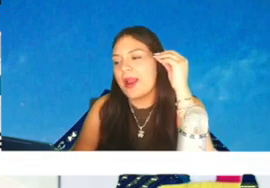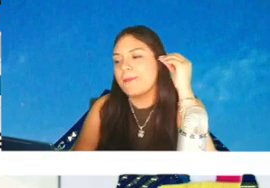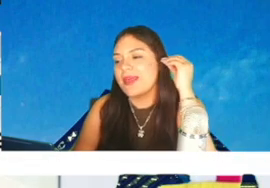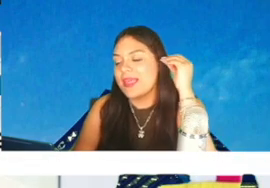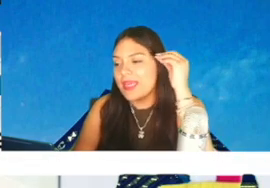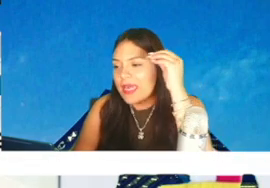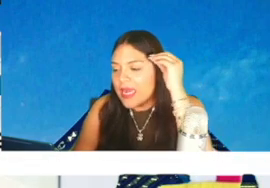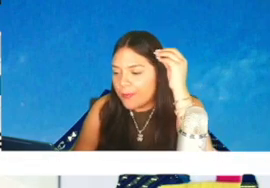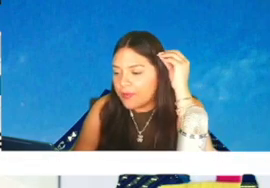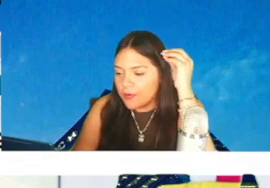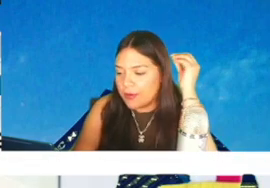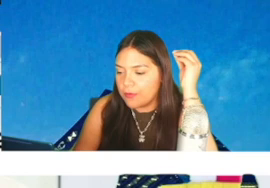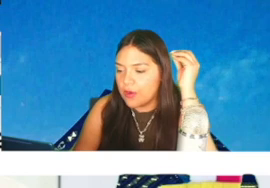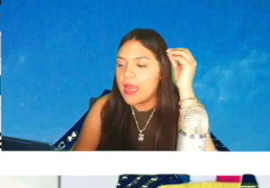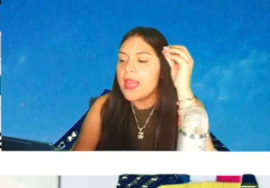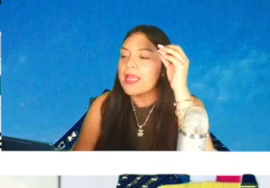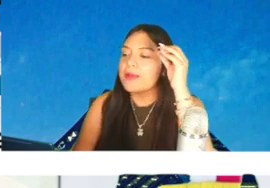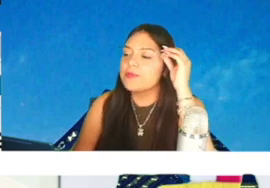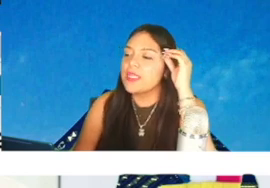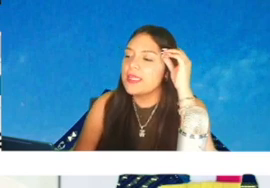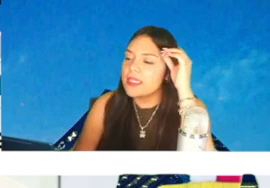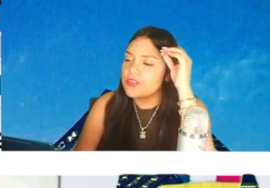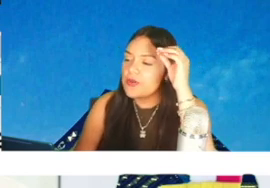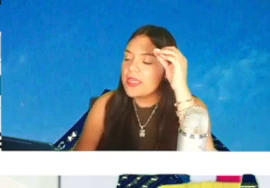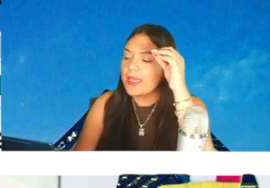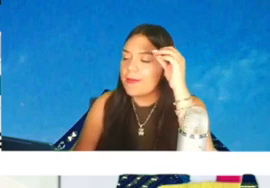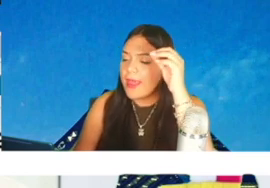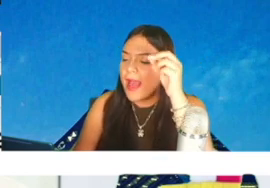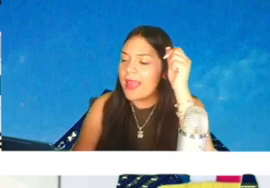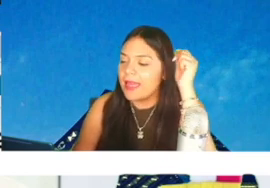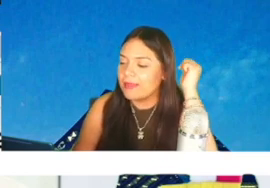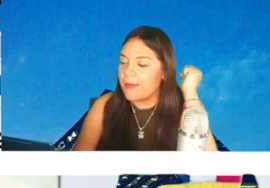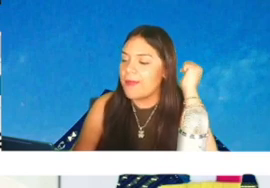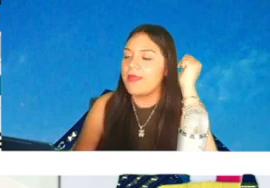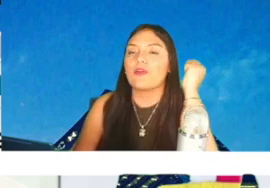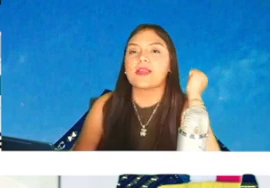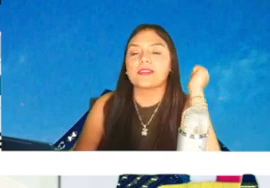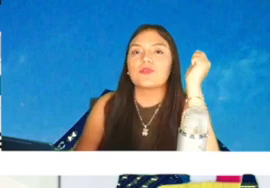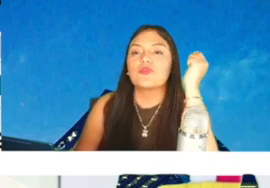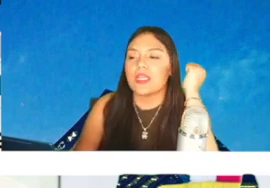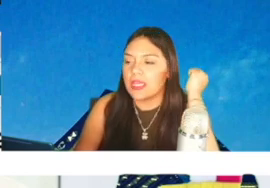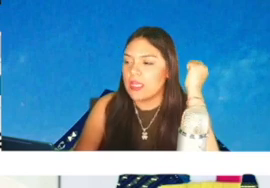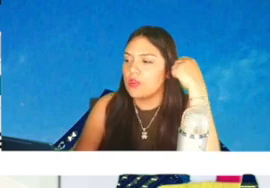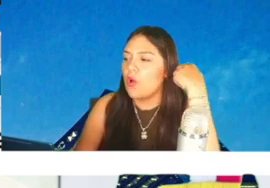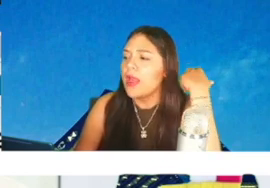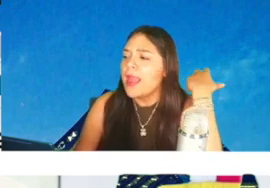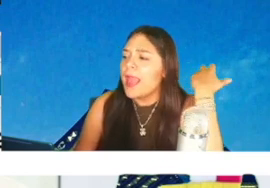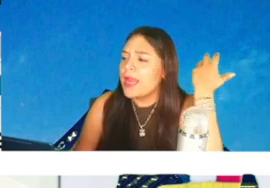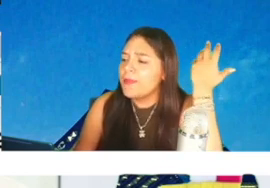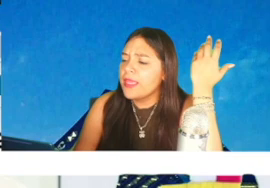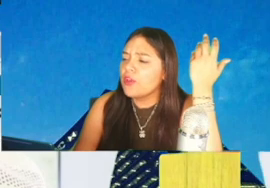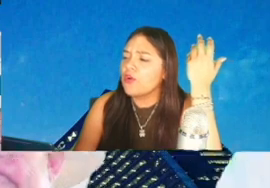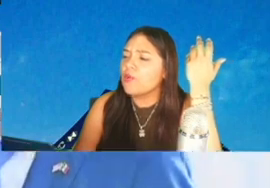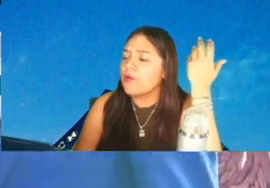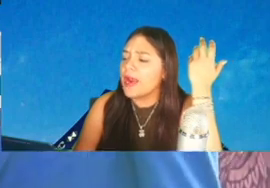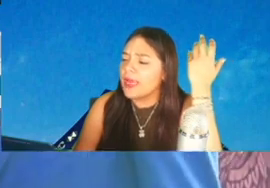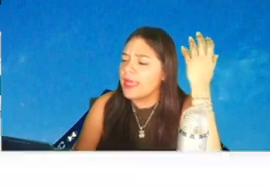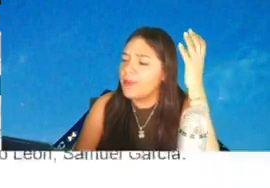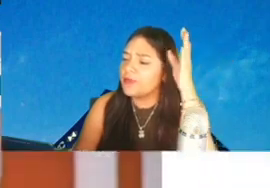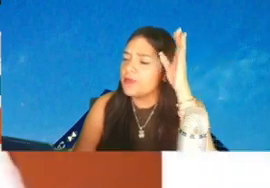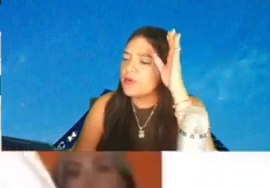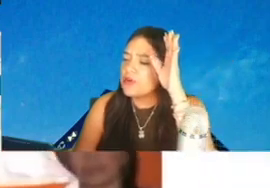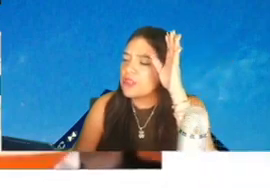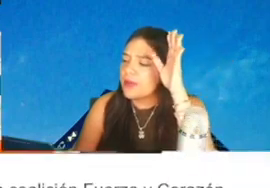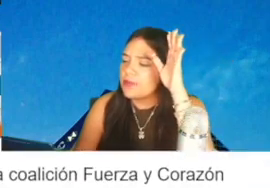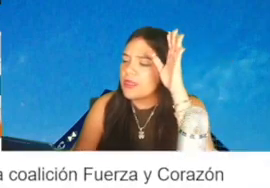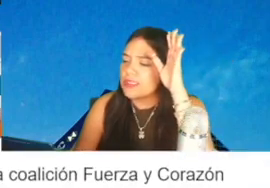para pedirle por favor que pusiera atención y que vea el tema de lo que está sucediendo en México. ¿Cómo para qué? Pues